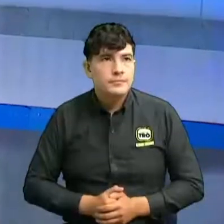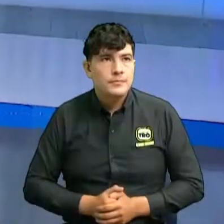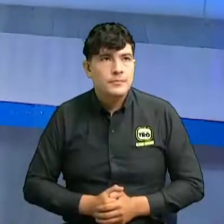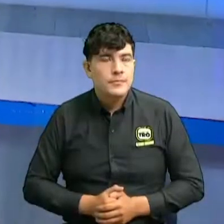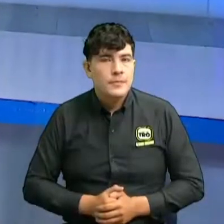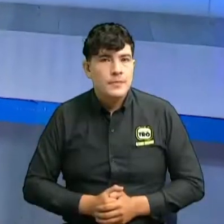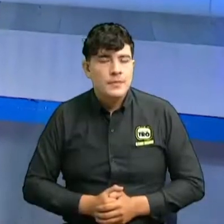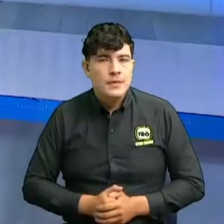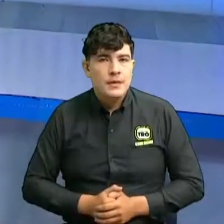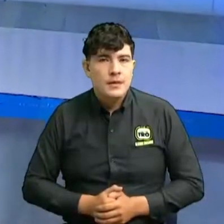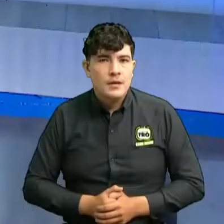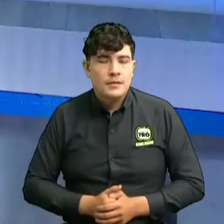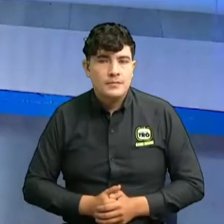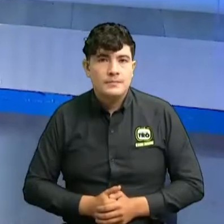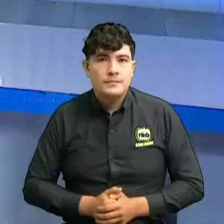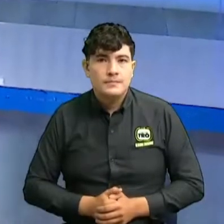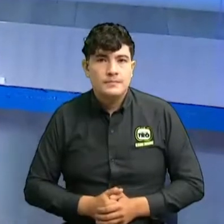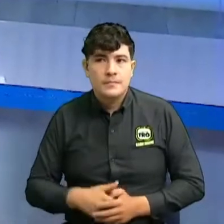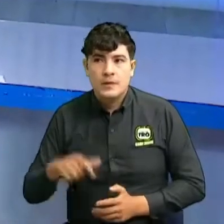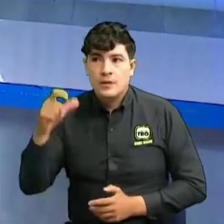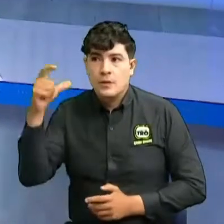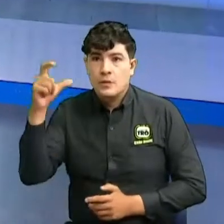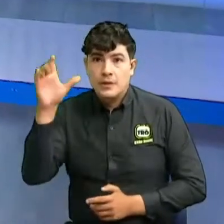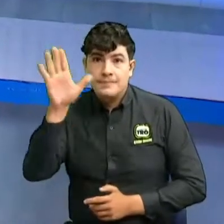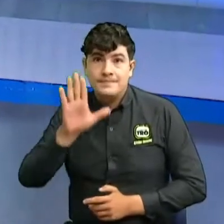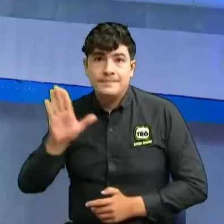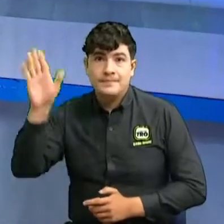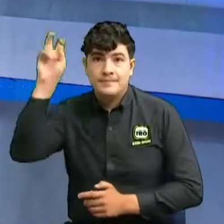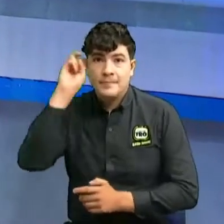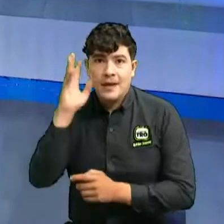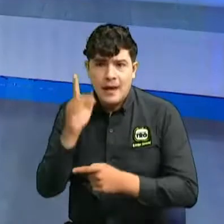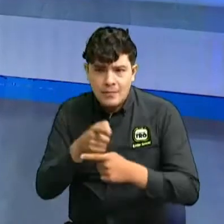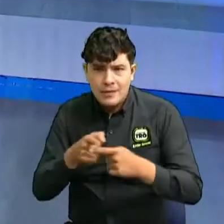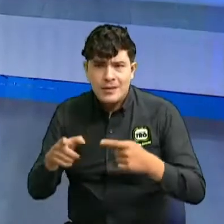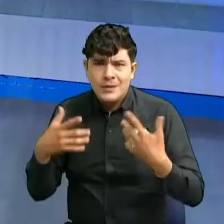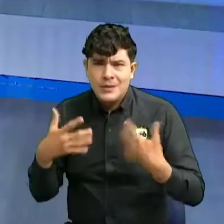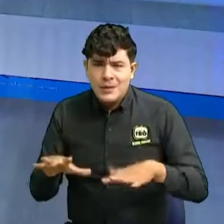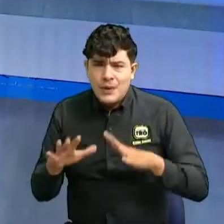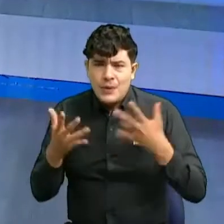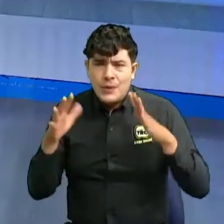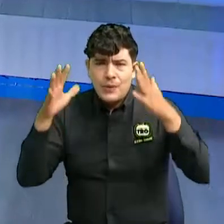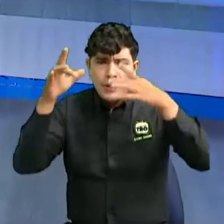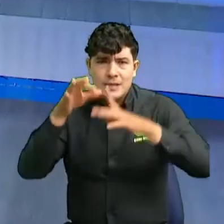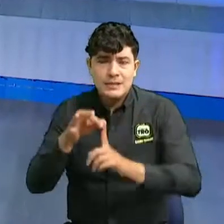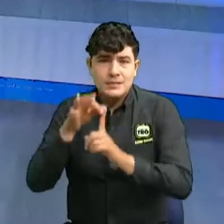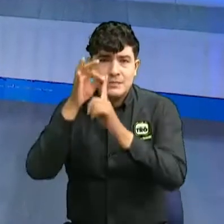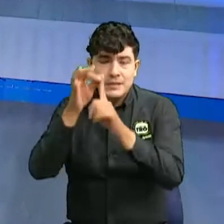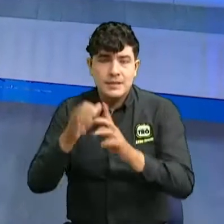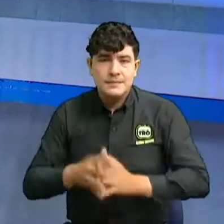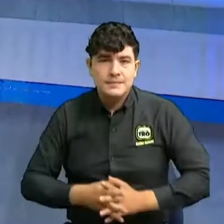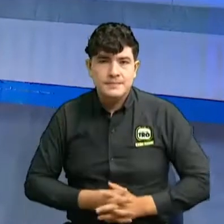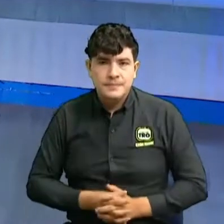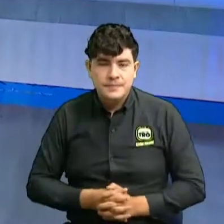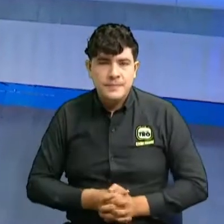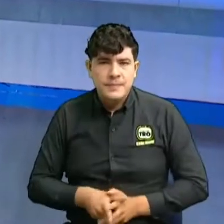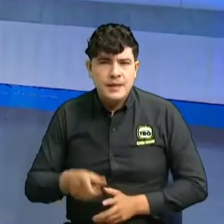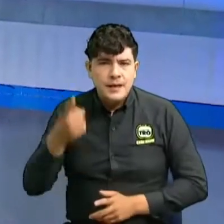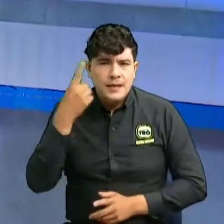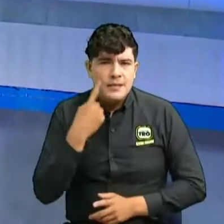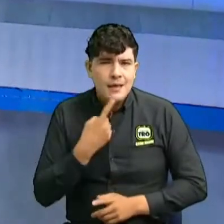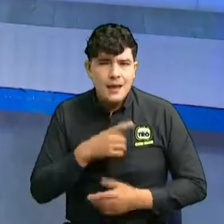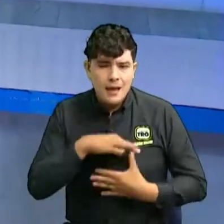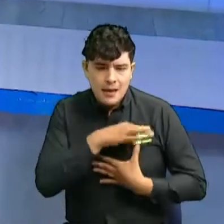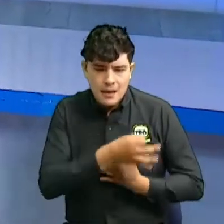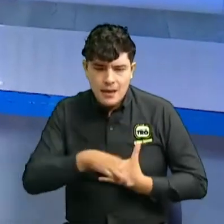Y desde Cúcuta y norte de Santander, esta semana se tiene una celebración muy especial porque en el marco del Día de la Poesía tienen una agenda muy